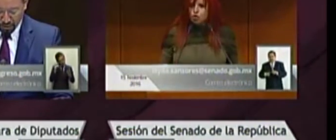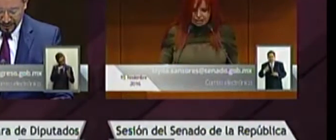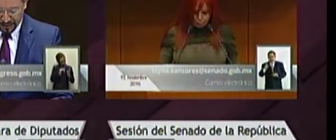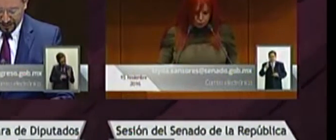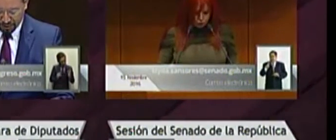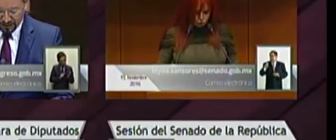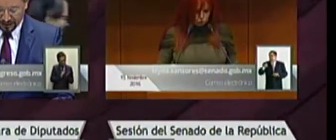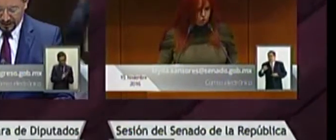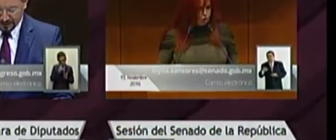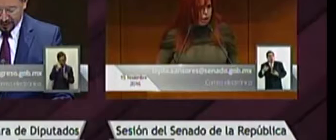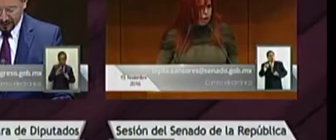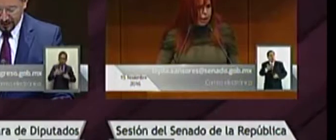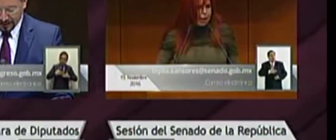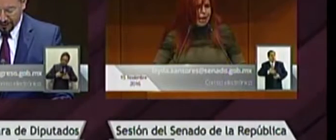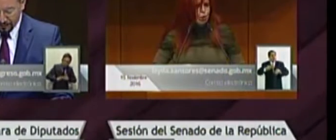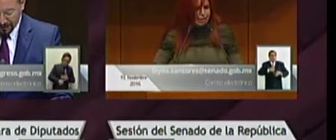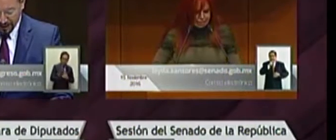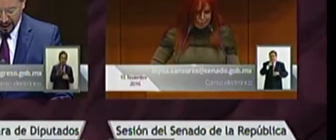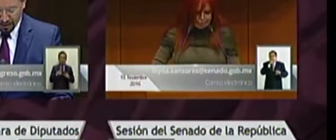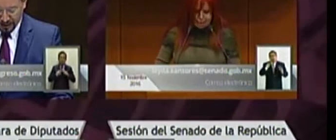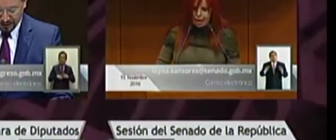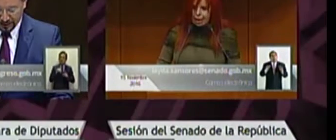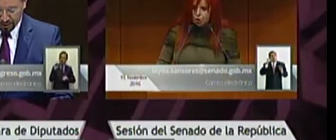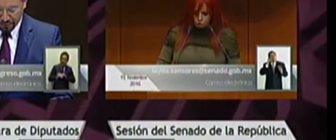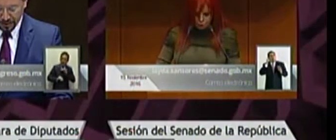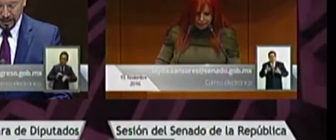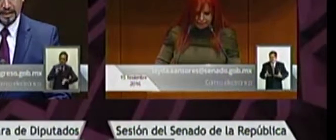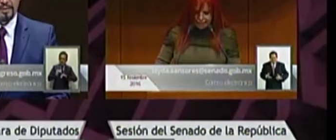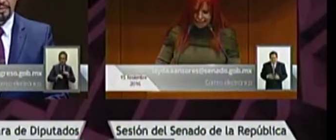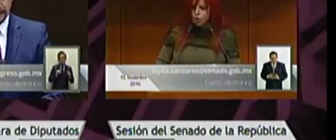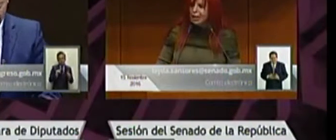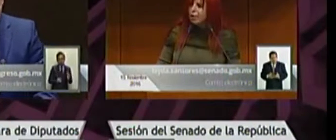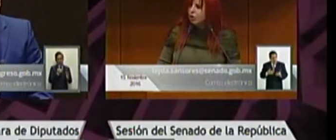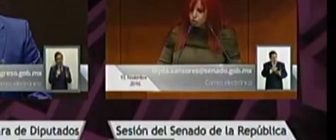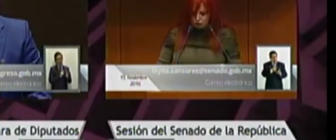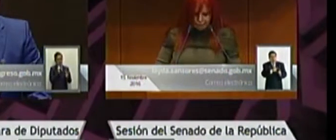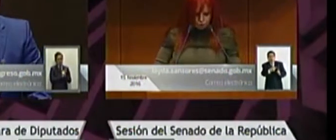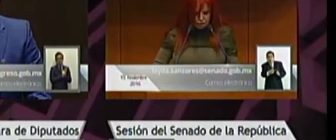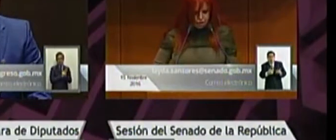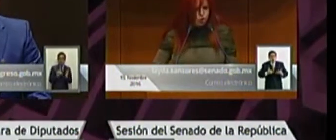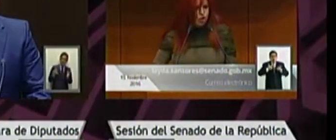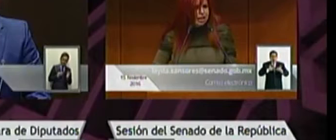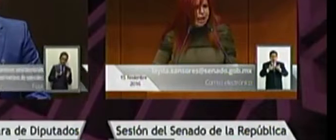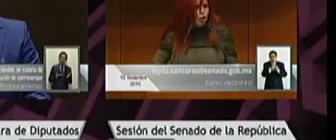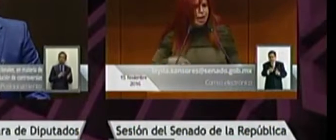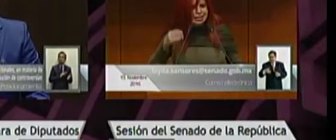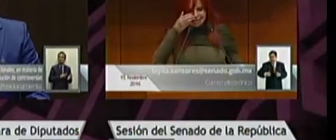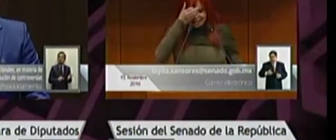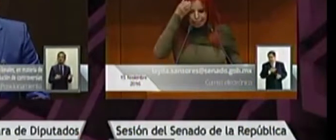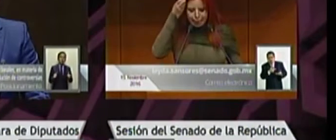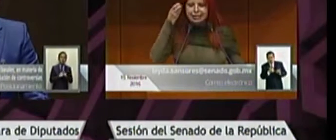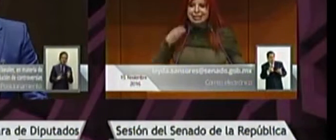impulsemos una serie de acciones legislativas que le den vida a una legislación que permita, en un corto plazo, a través de las